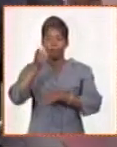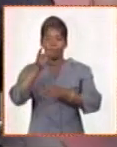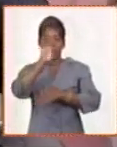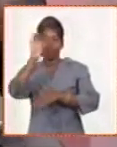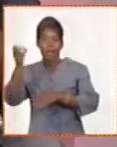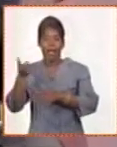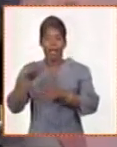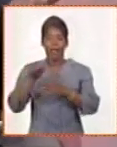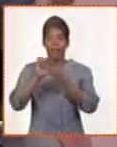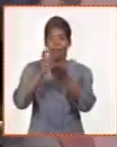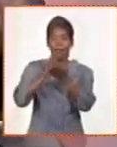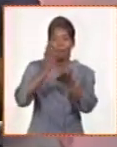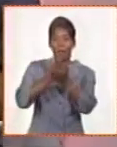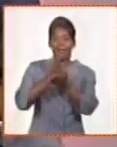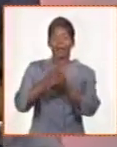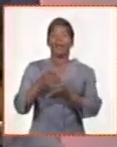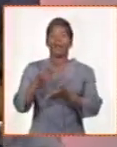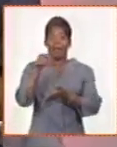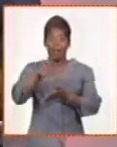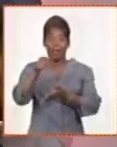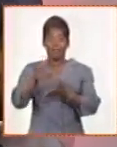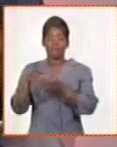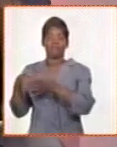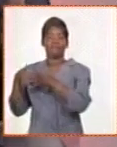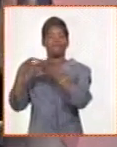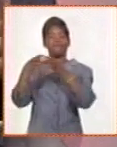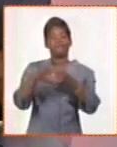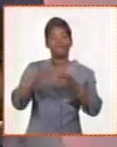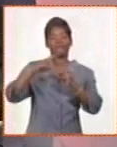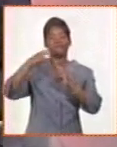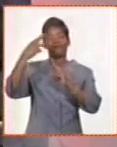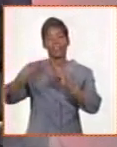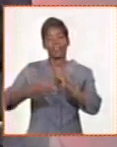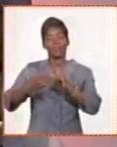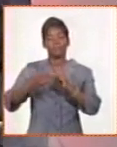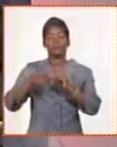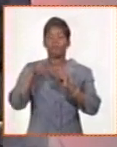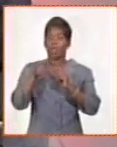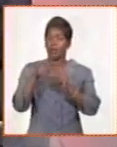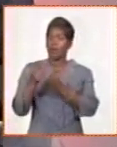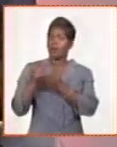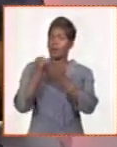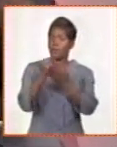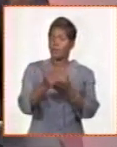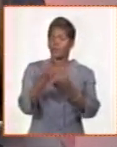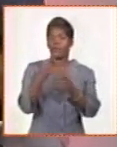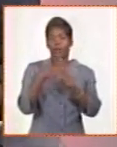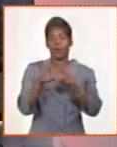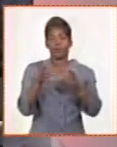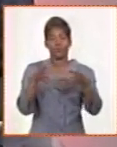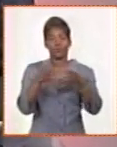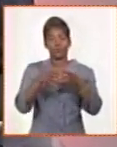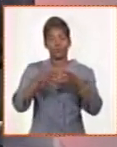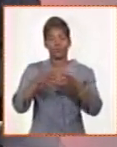aliado por supuesto con la logística de la policía, ¿no? De la dirección de la policía. Y la colmenita de Arroyo Naranjo se alió con